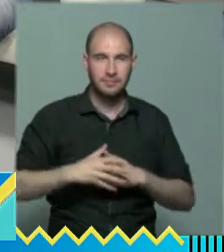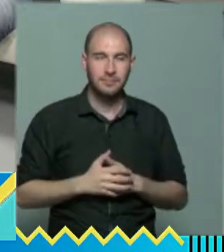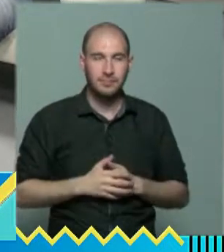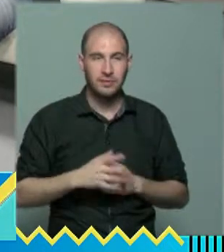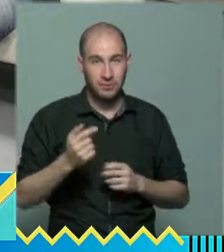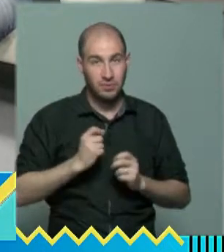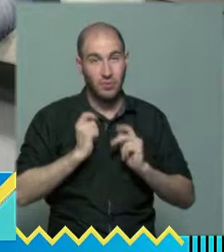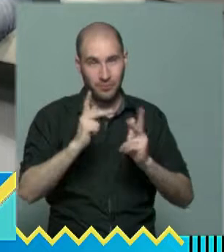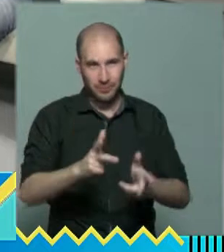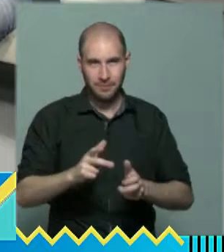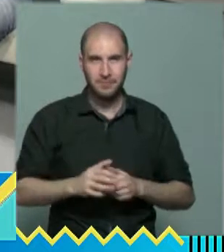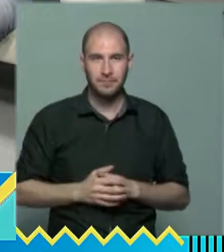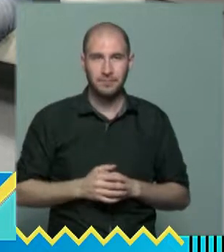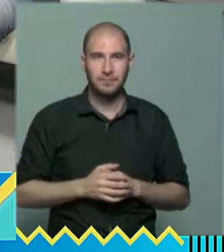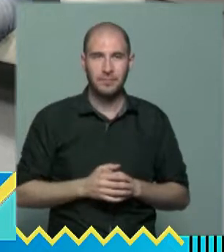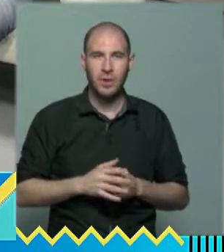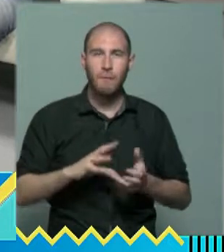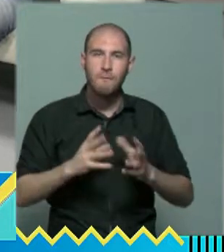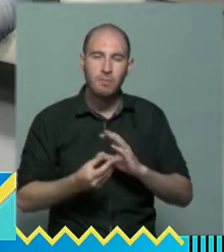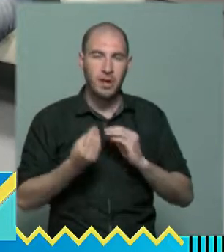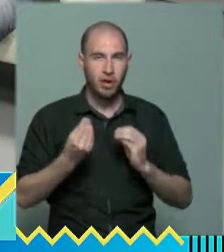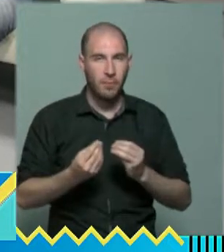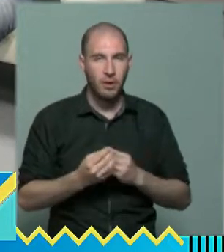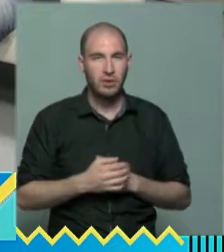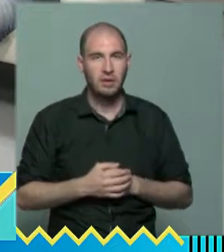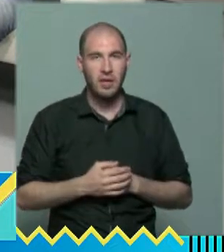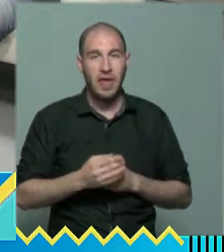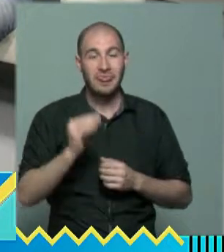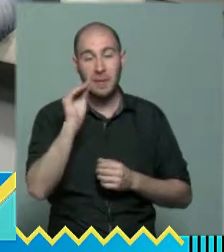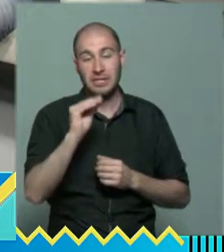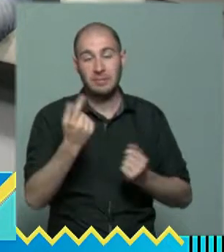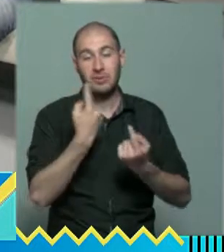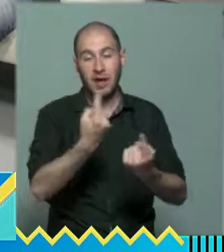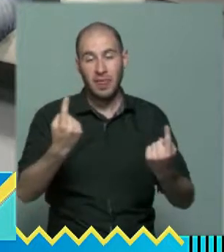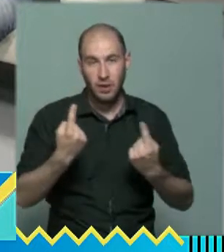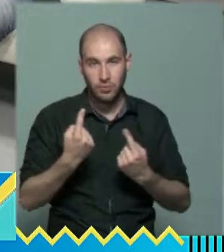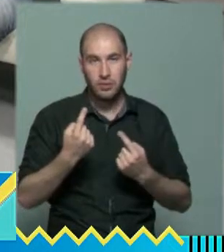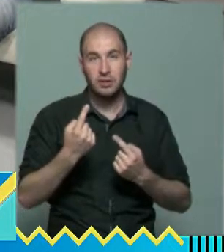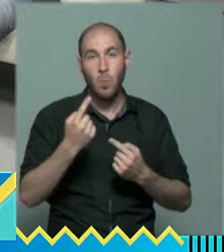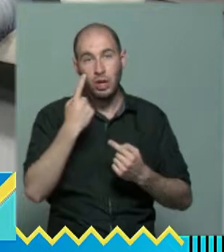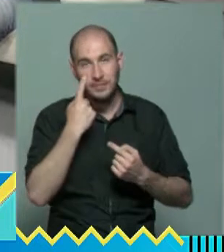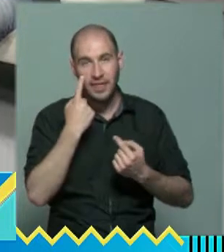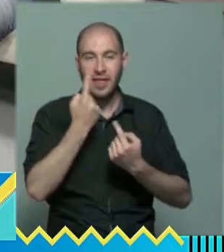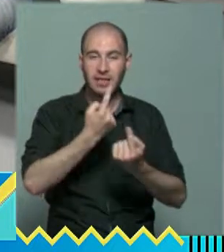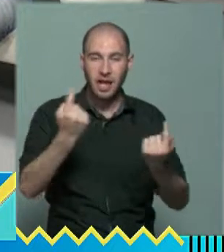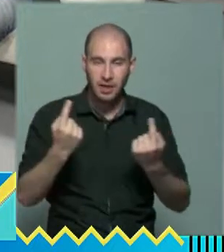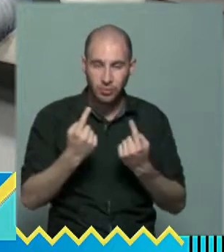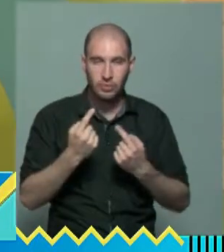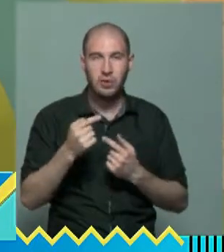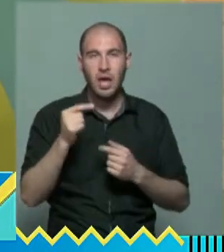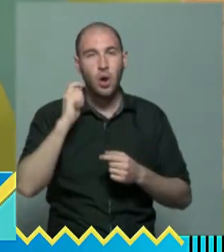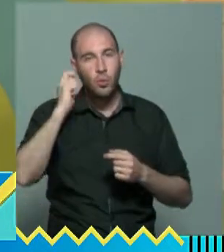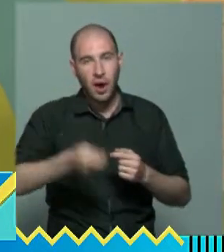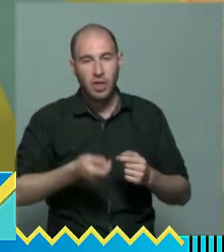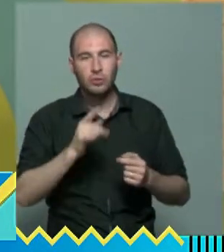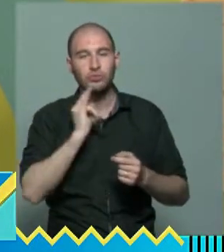esto quiero llegar, se hace de tal manera que cada uno de los departamentos, cada uno de los municipios pueda tener su